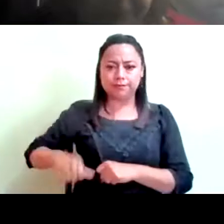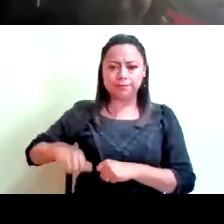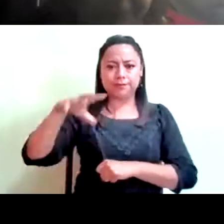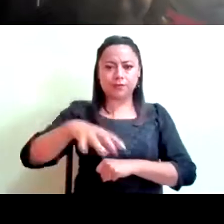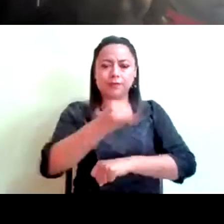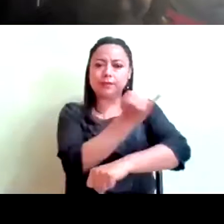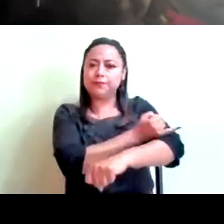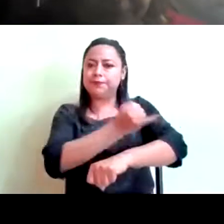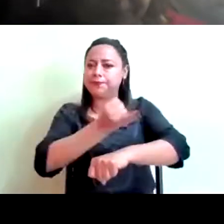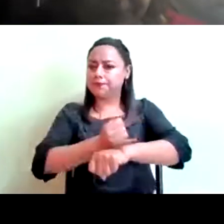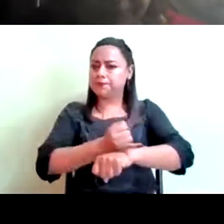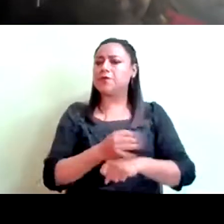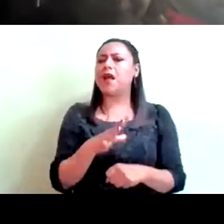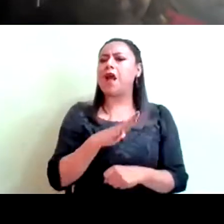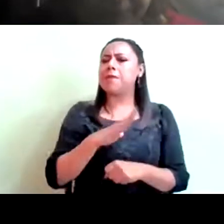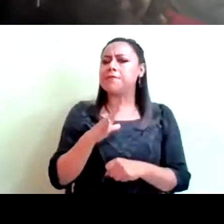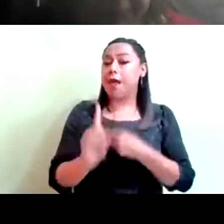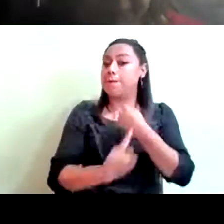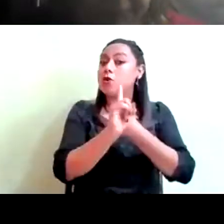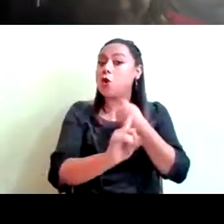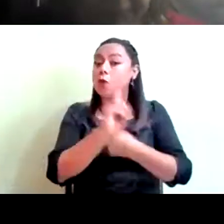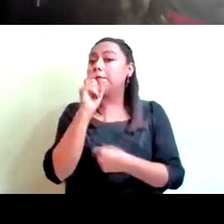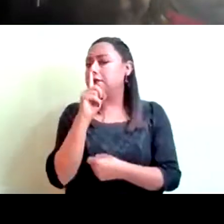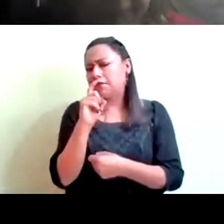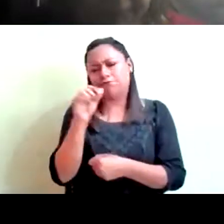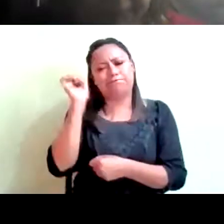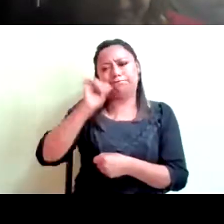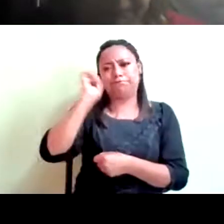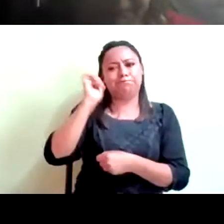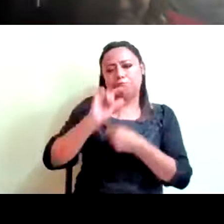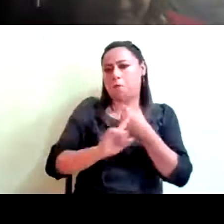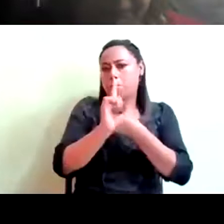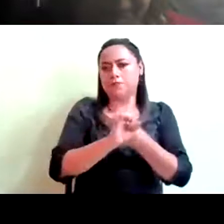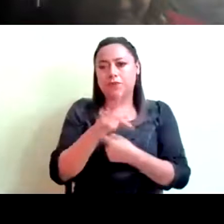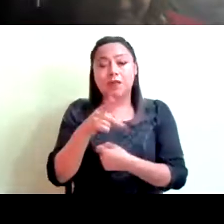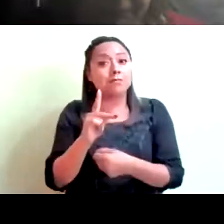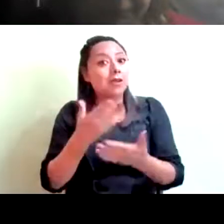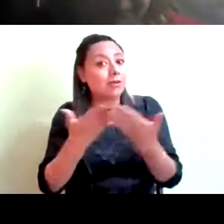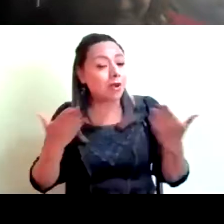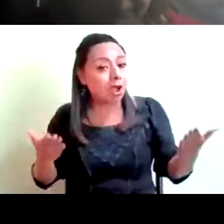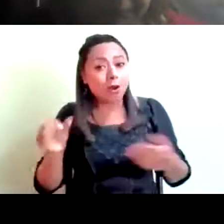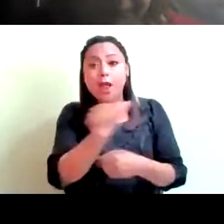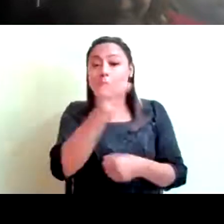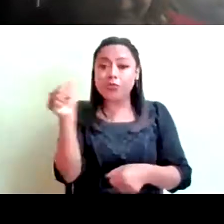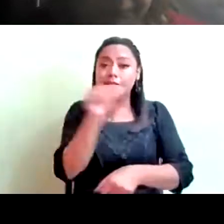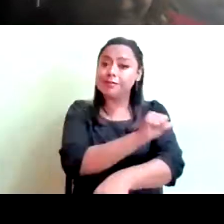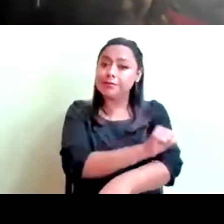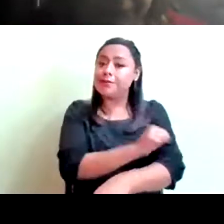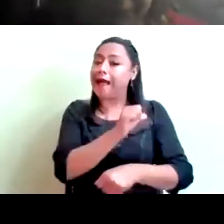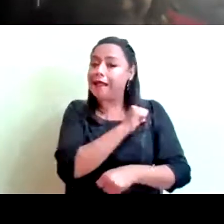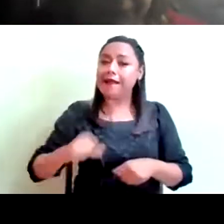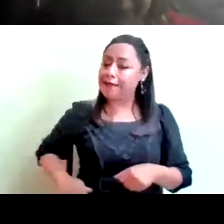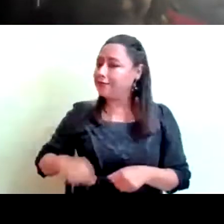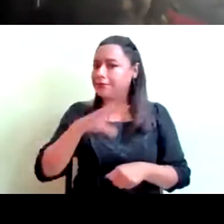Iztapalapa problemas de agua, siempre ha habido, pero ahora también son las otras alcaldías. O